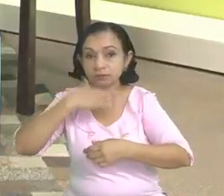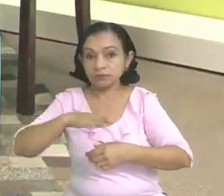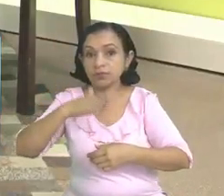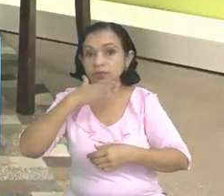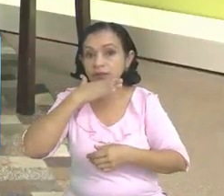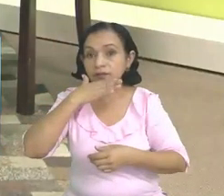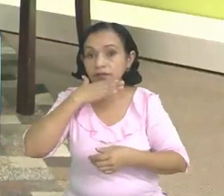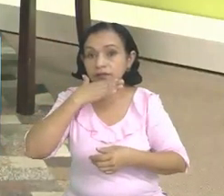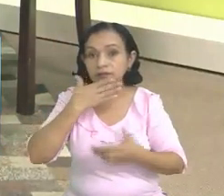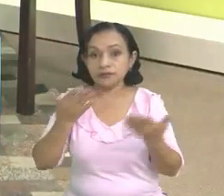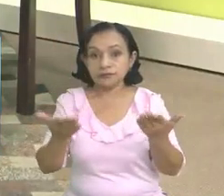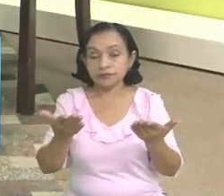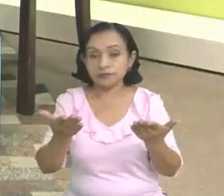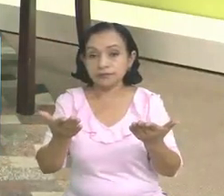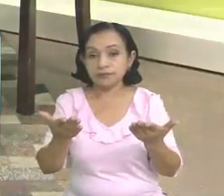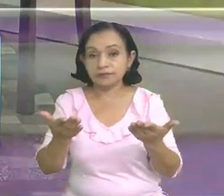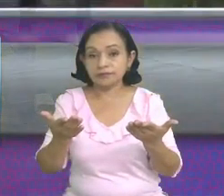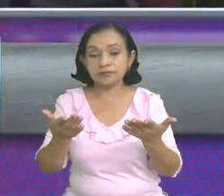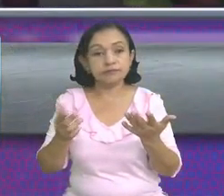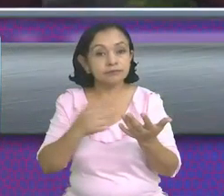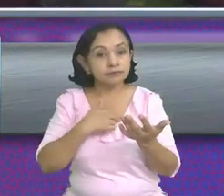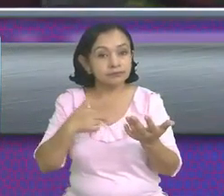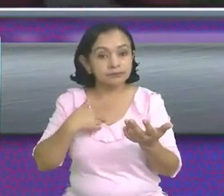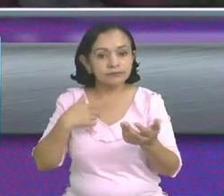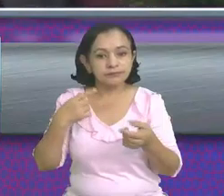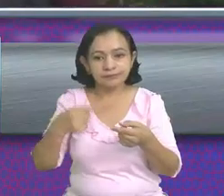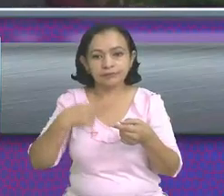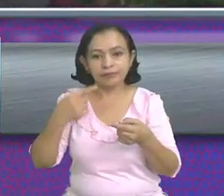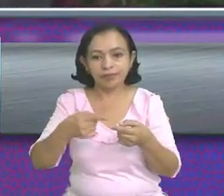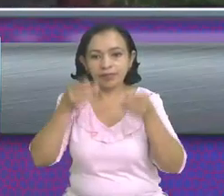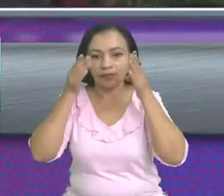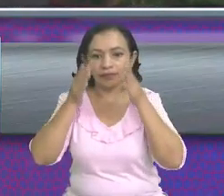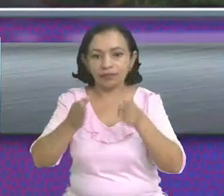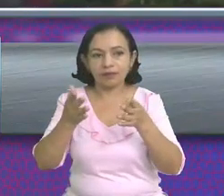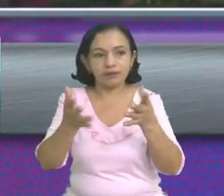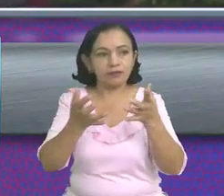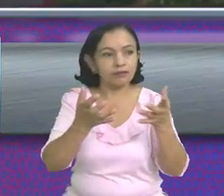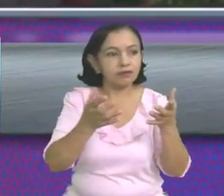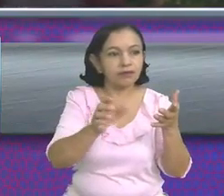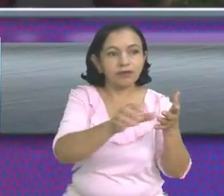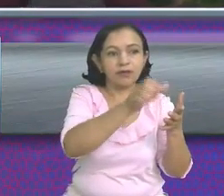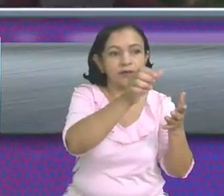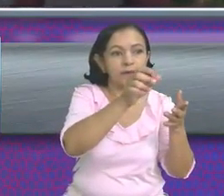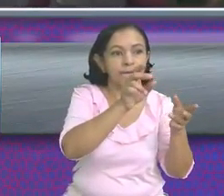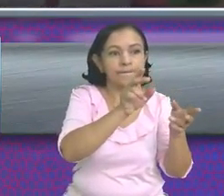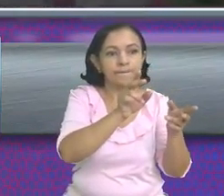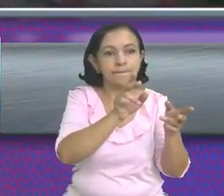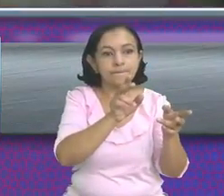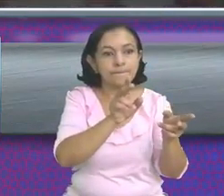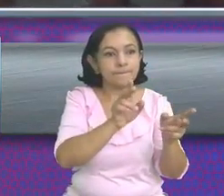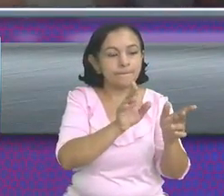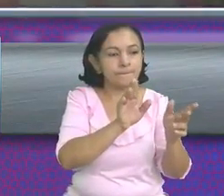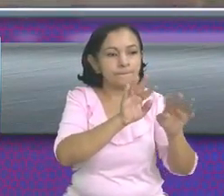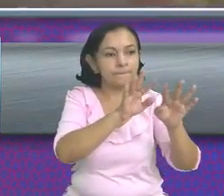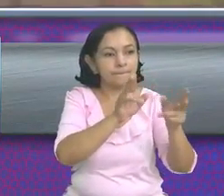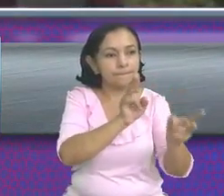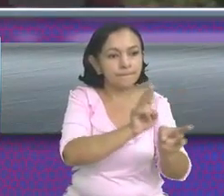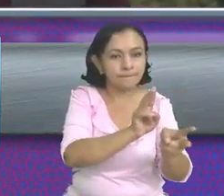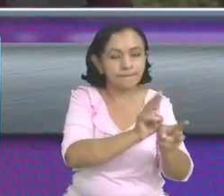pueda convertir en un trastorno obsesivo compulsivo y que se dedique a eso y que de pronto ya no quiera elegir una relación de intimidad,